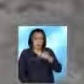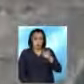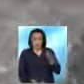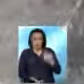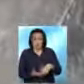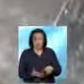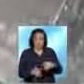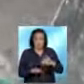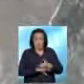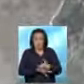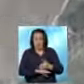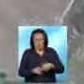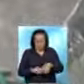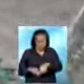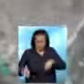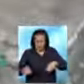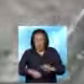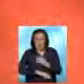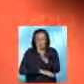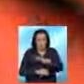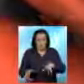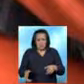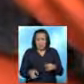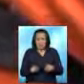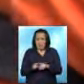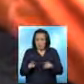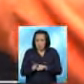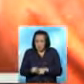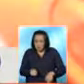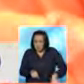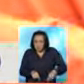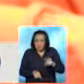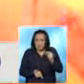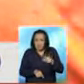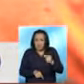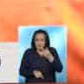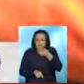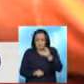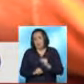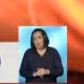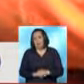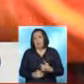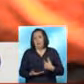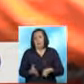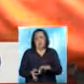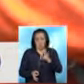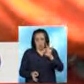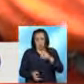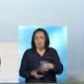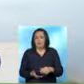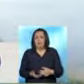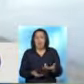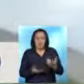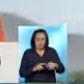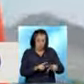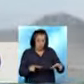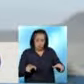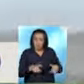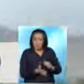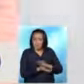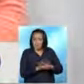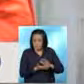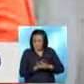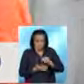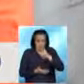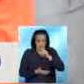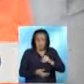Encontraron palos, basura, raíces de árboles y hasta una perrita que ahora se ha convertido en la engreída de la planta de La Tarjea de